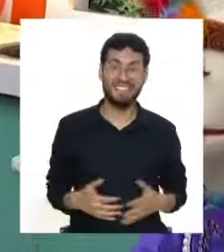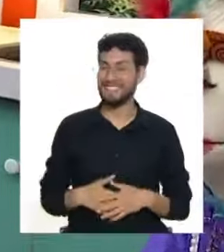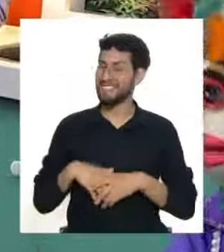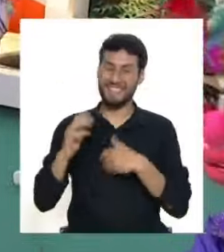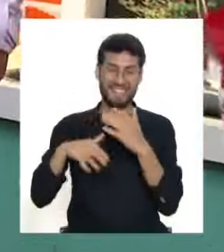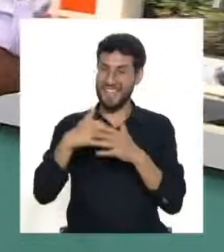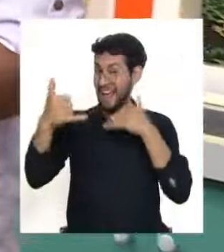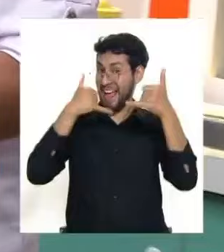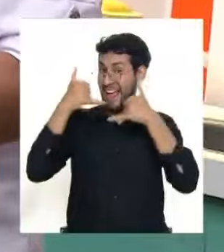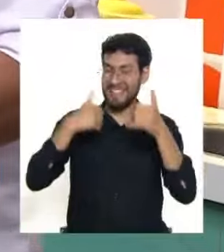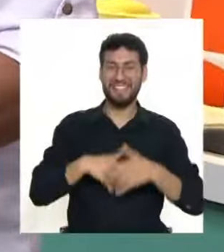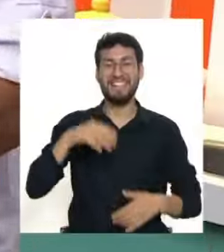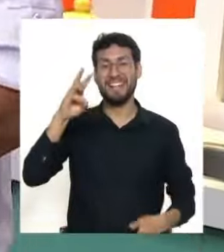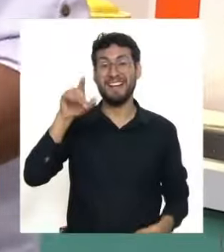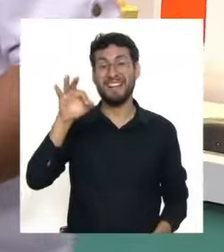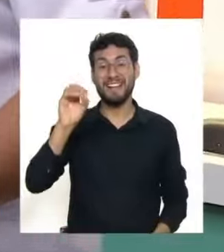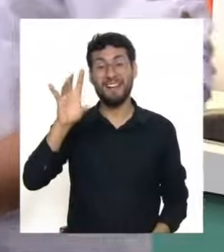de toda la selva. Y al